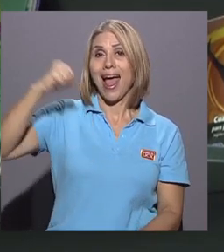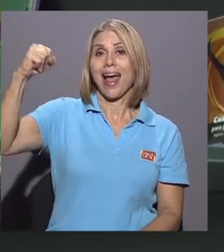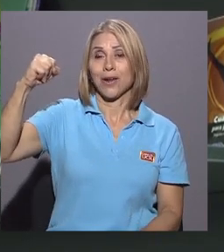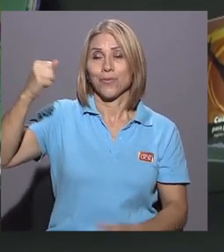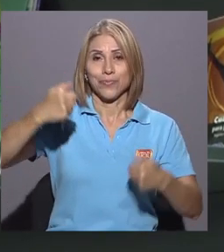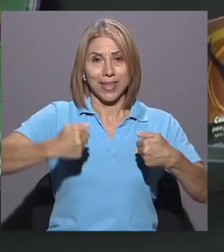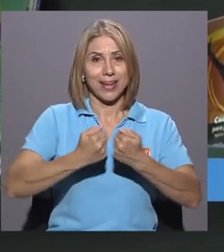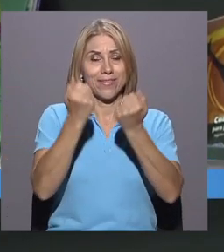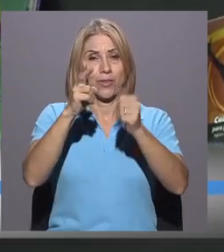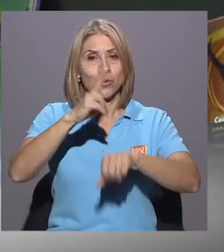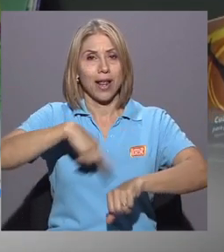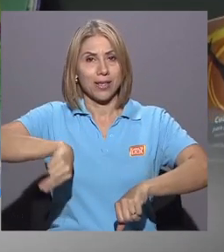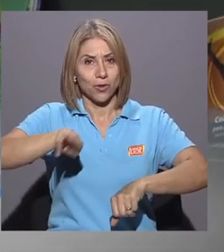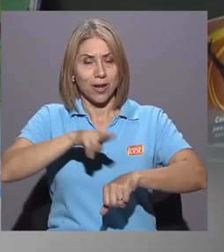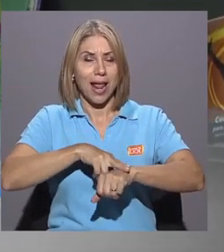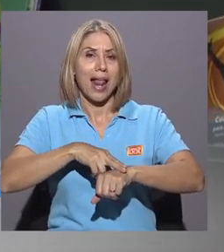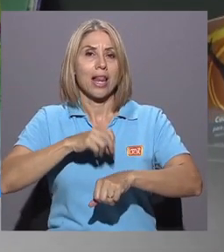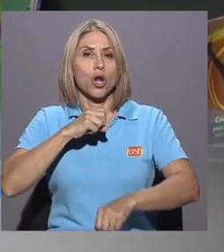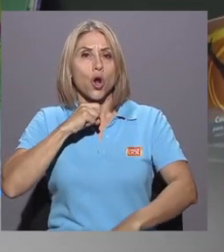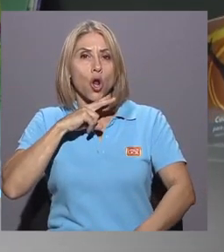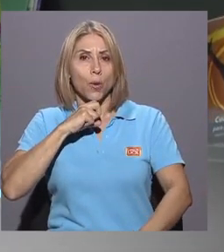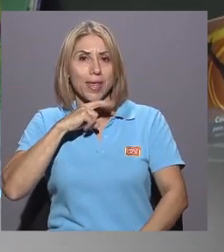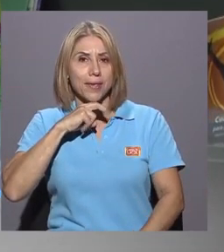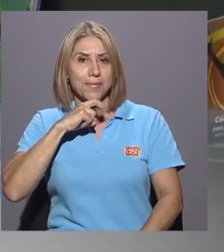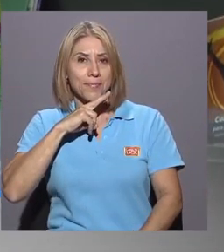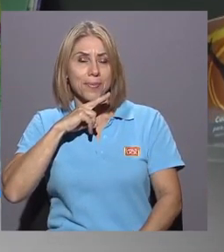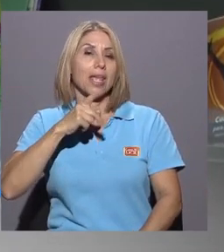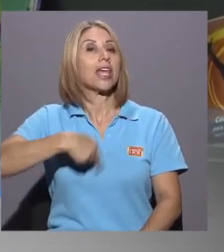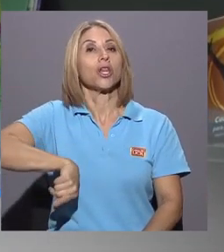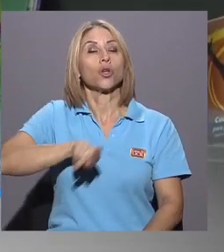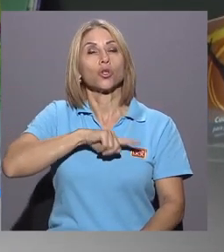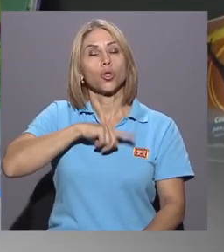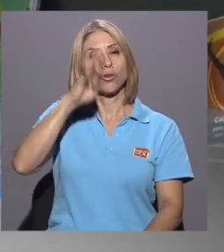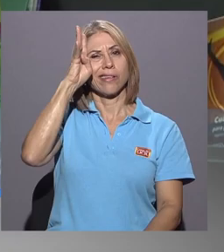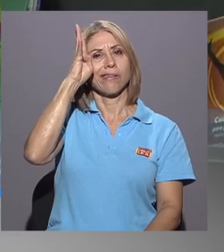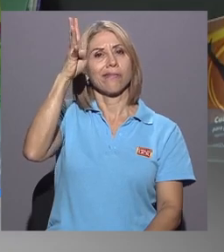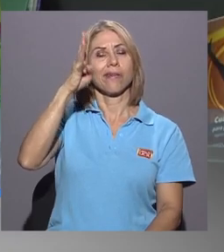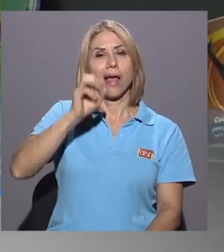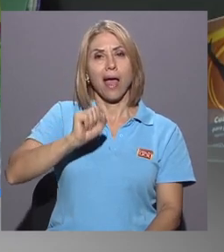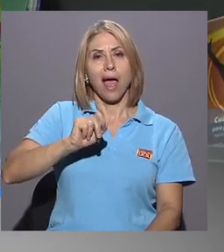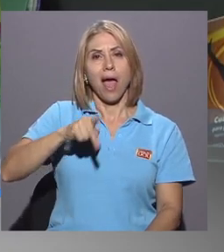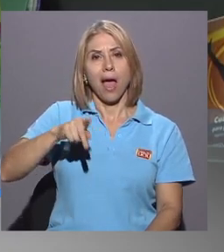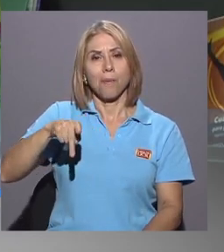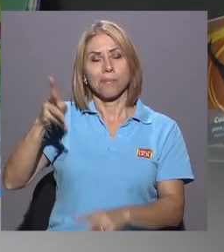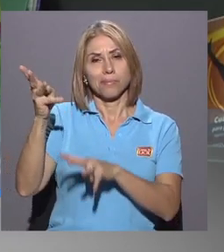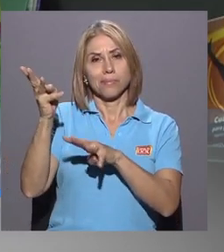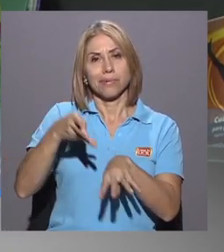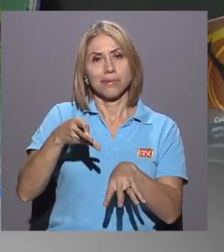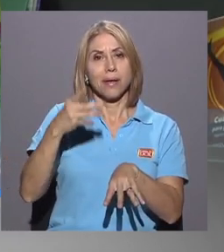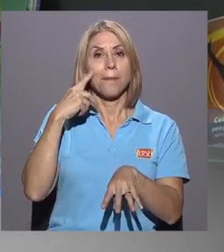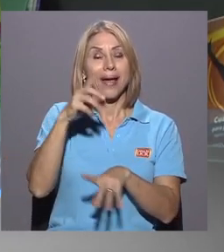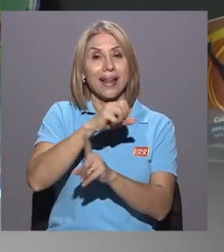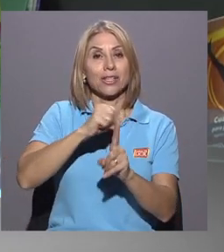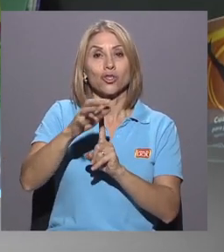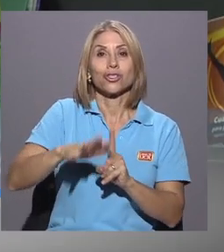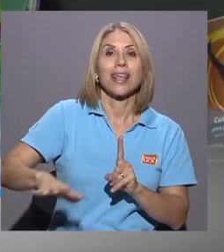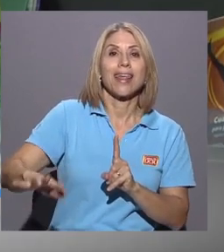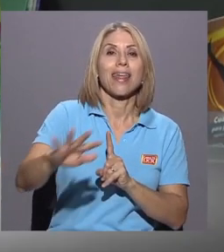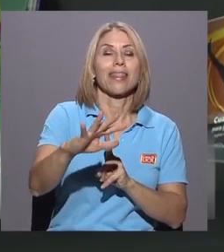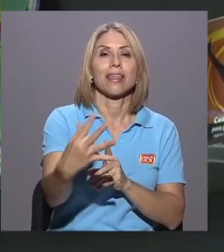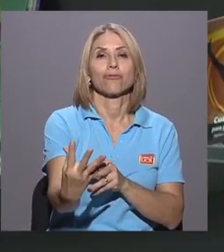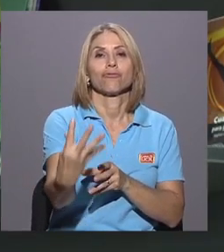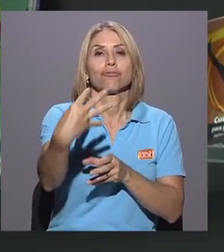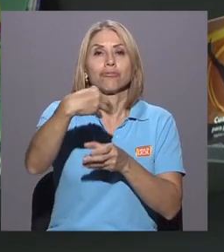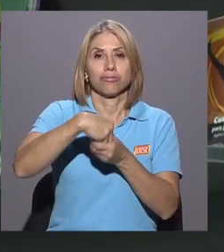reto nacional colby y nosotros creamos una aplicación para hacer una sociedad mucho más inclusiva para los